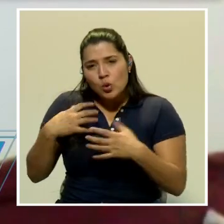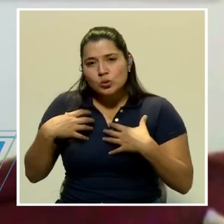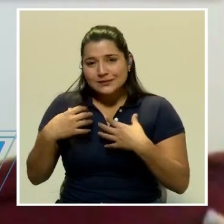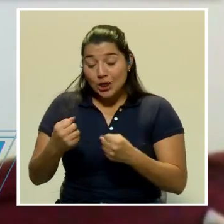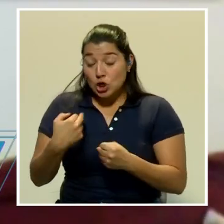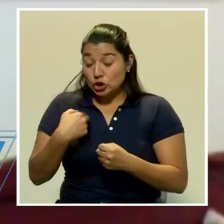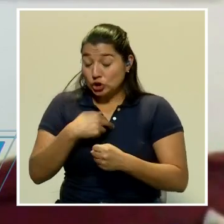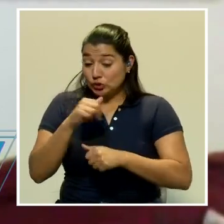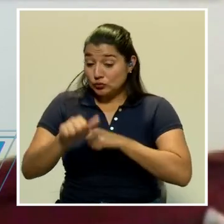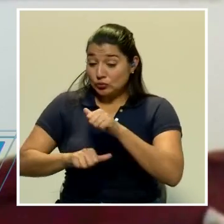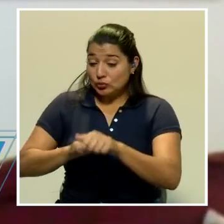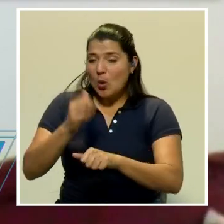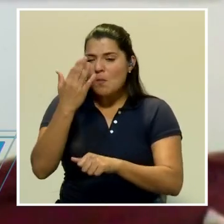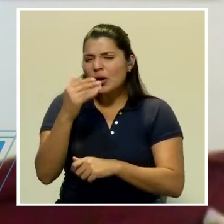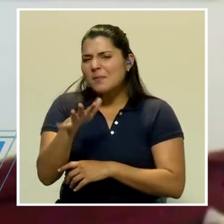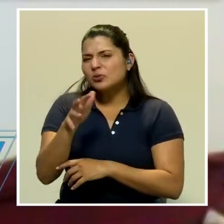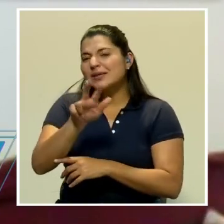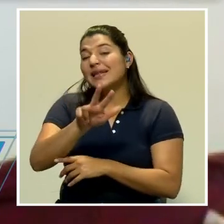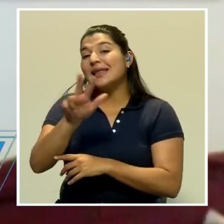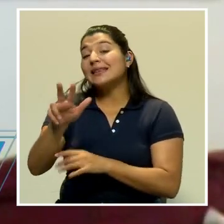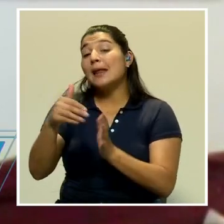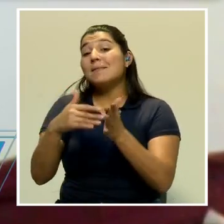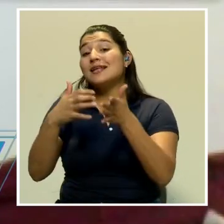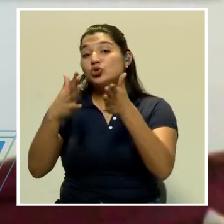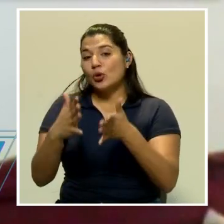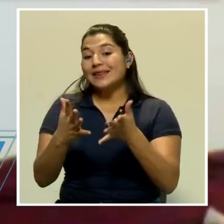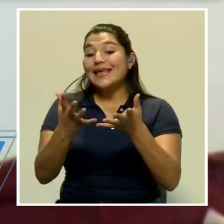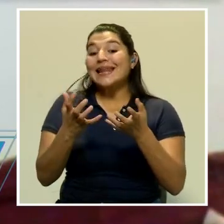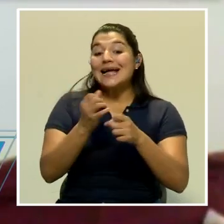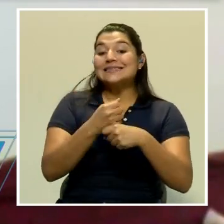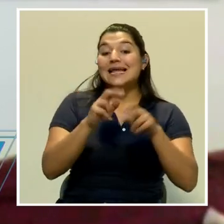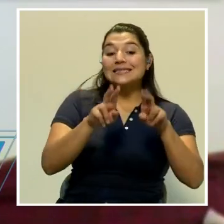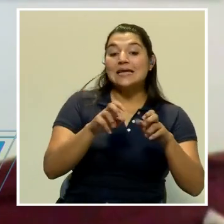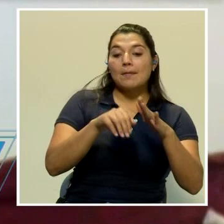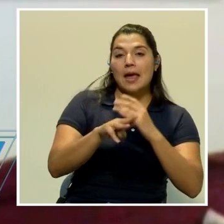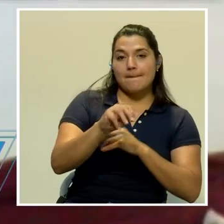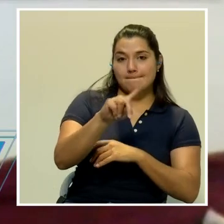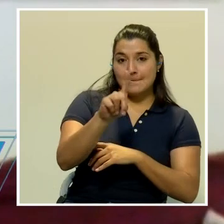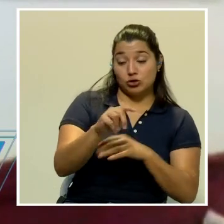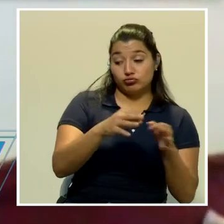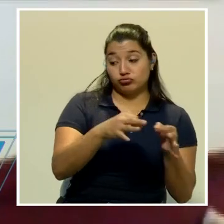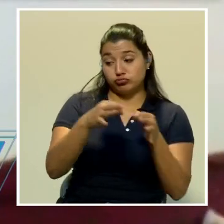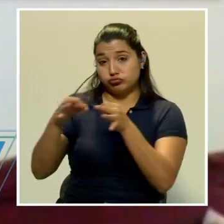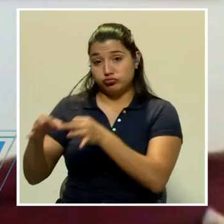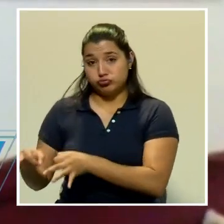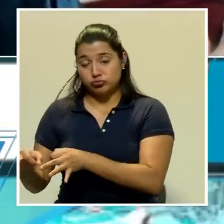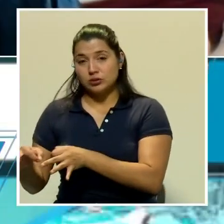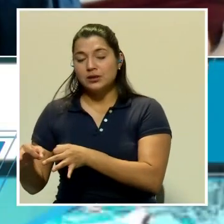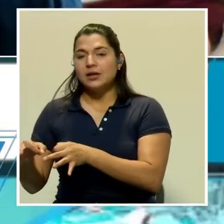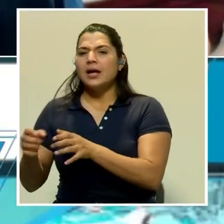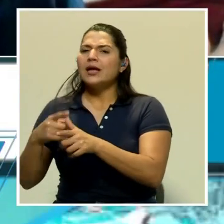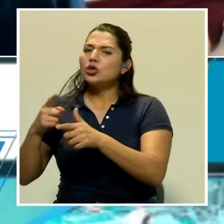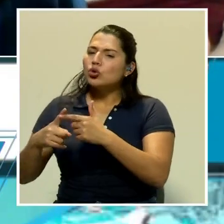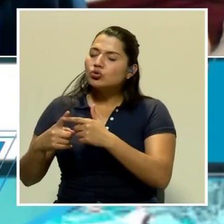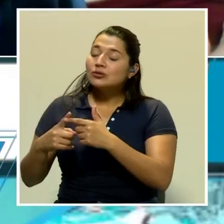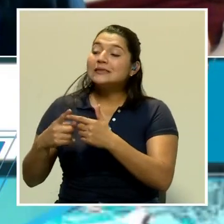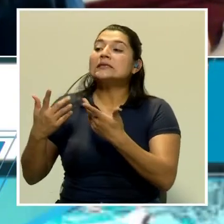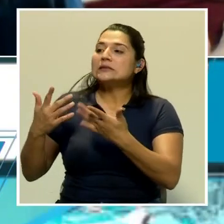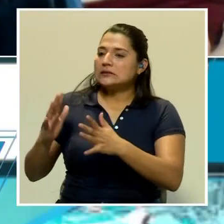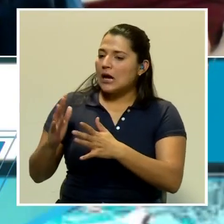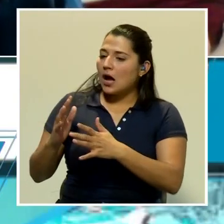más de 33,000 estudiantes que se han matriculado para marzo y eso significa en la atención de distanciamiento, el uso